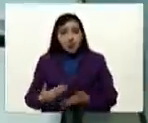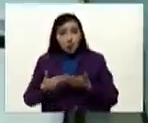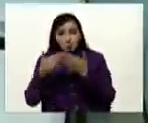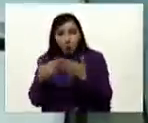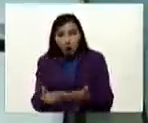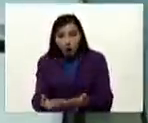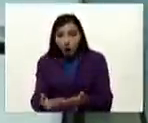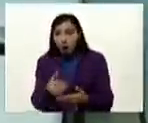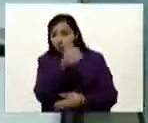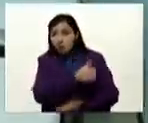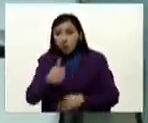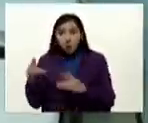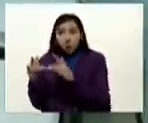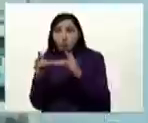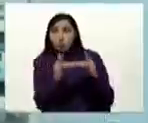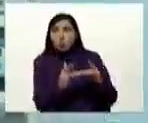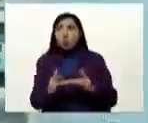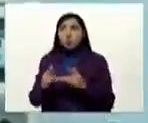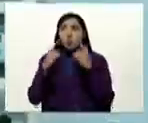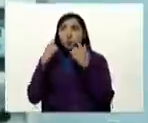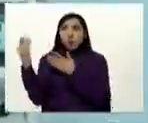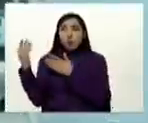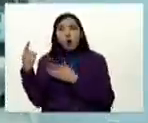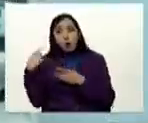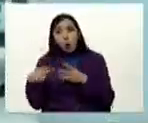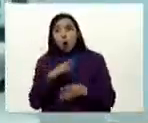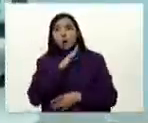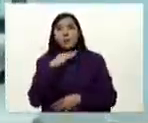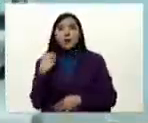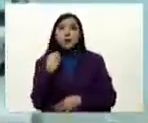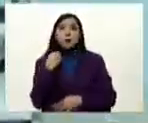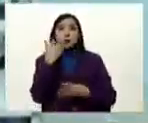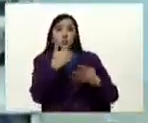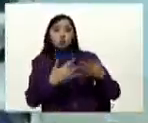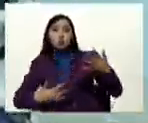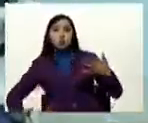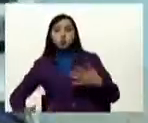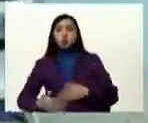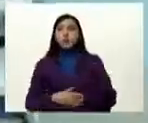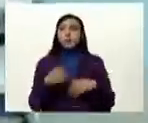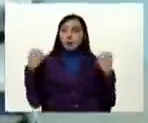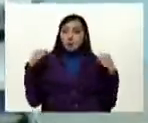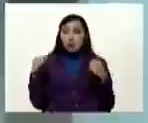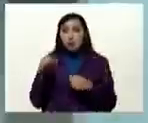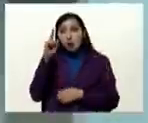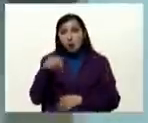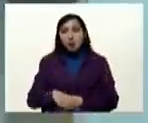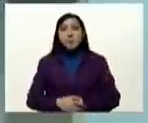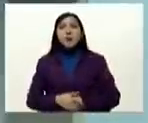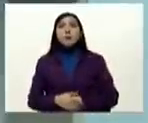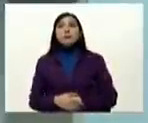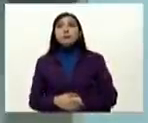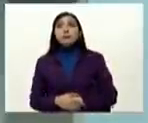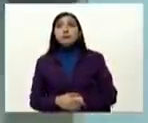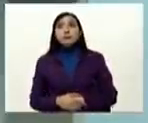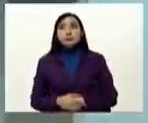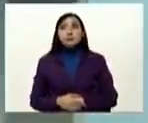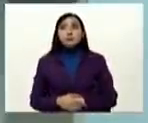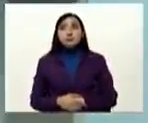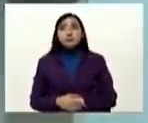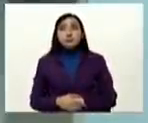estos quirófanos electivos para otras patologías que solamente trauma y ortopedia. Vamos a contar, presidente,